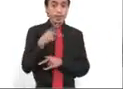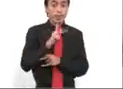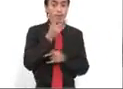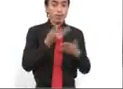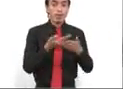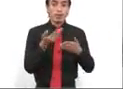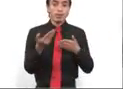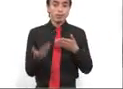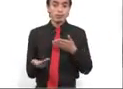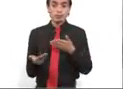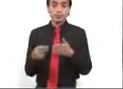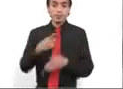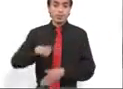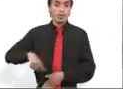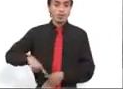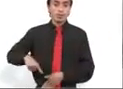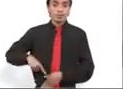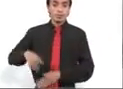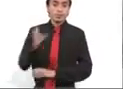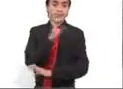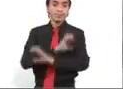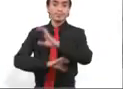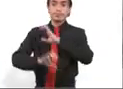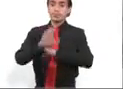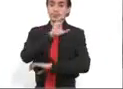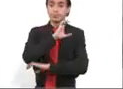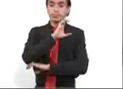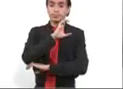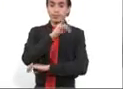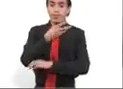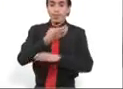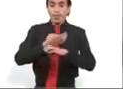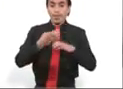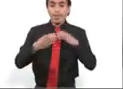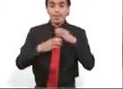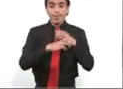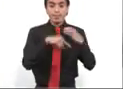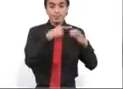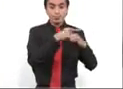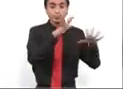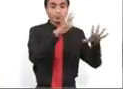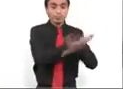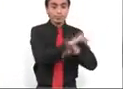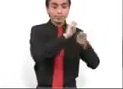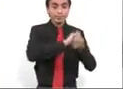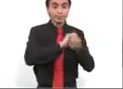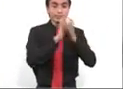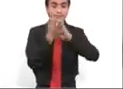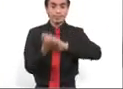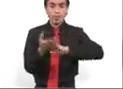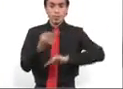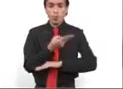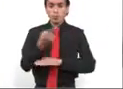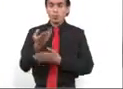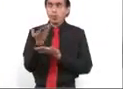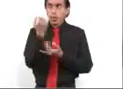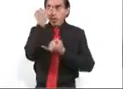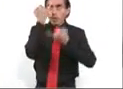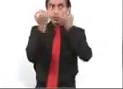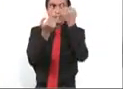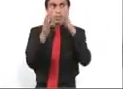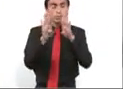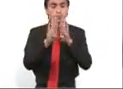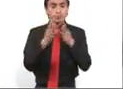Claudia Sheinbaum, vemos que las cosas han cambiado. ¿Cuándo nos íbamos a imaginar